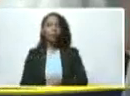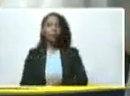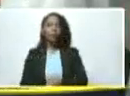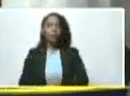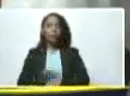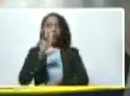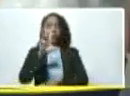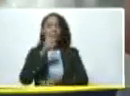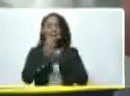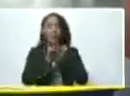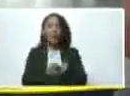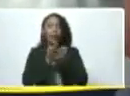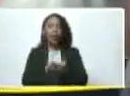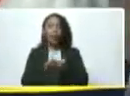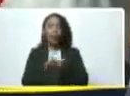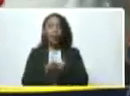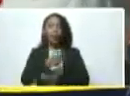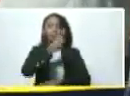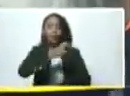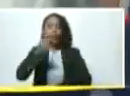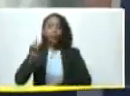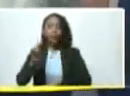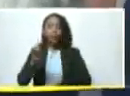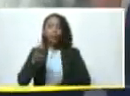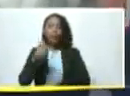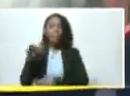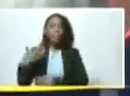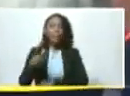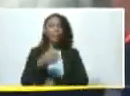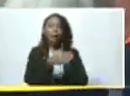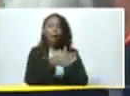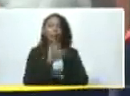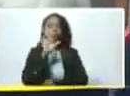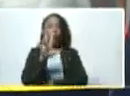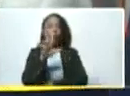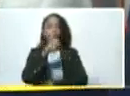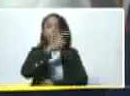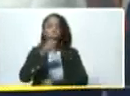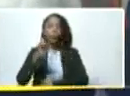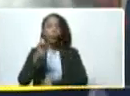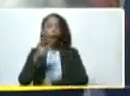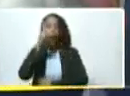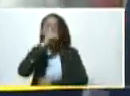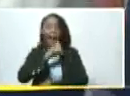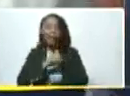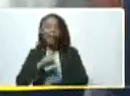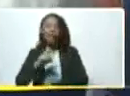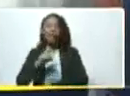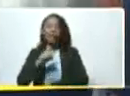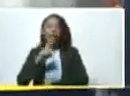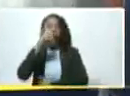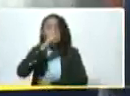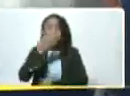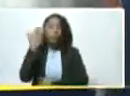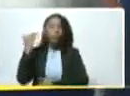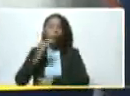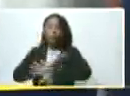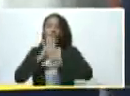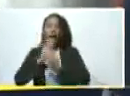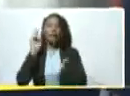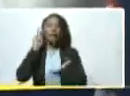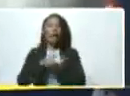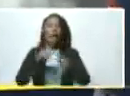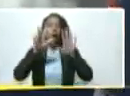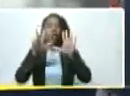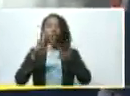3 kilos por persona de pescado, 3 kilos anual. El año pasado ya llegamos a 8